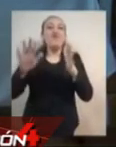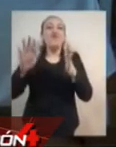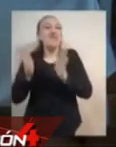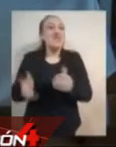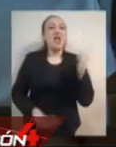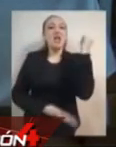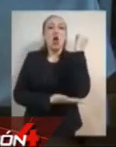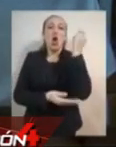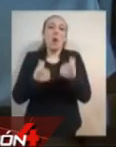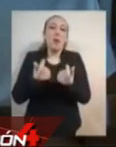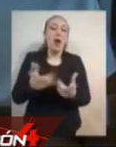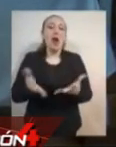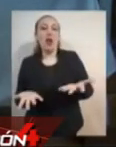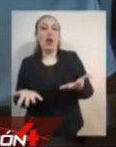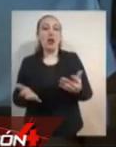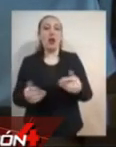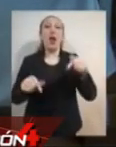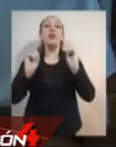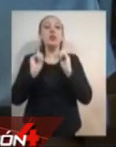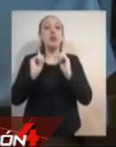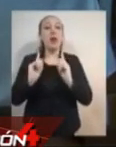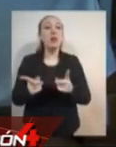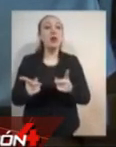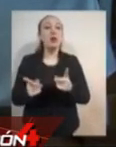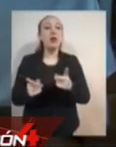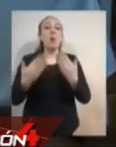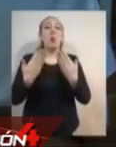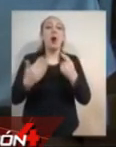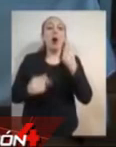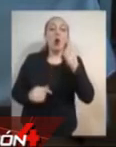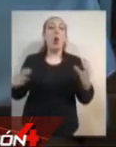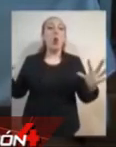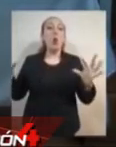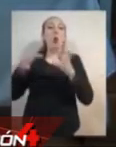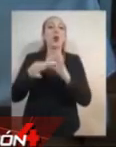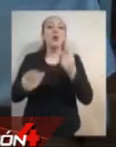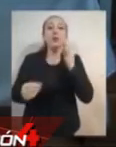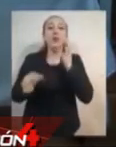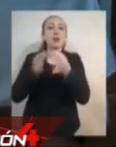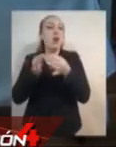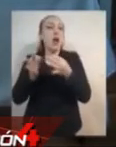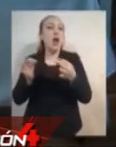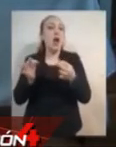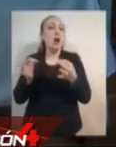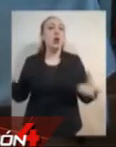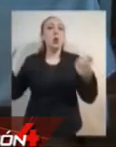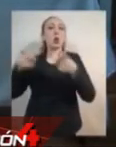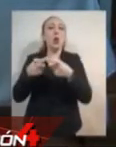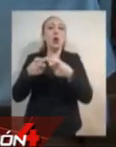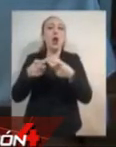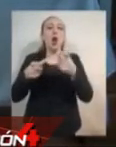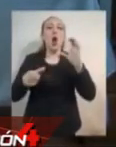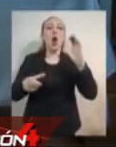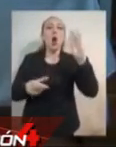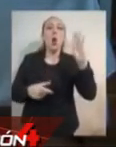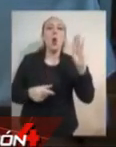atravesando. Asimismo, he tenido oportunidad de reunirme con autoridades y con los rescatistas del Club Andino